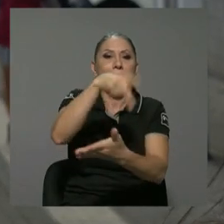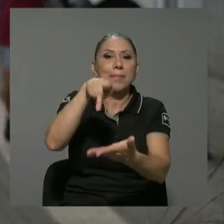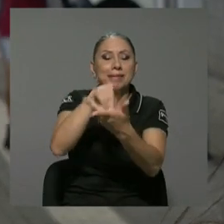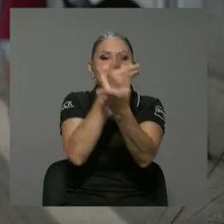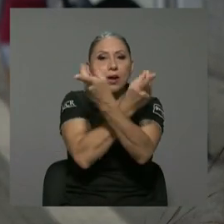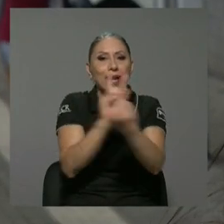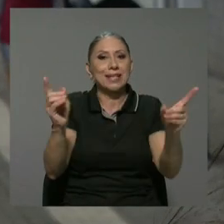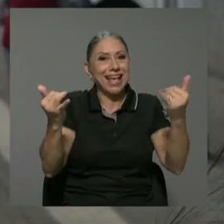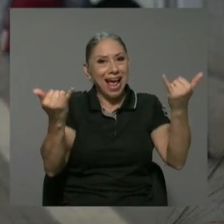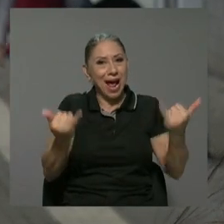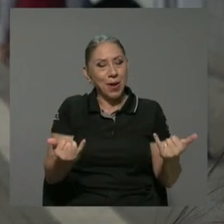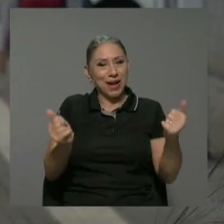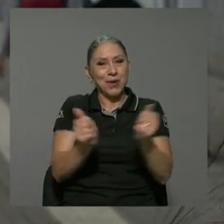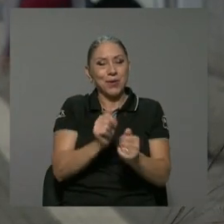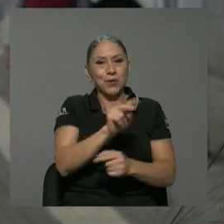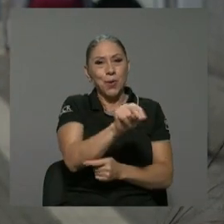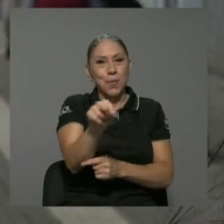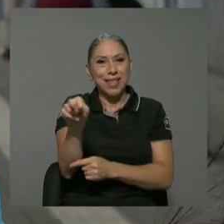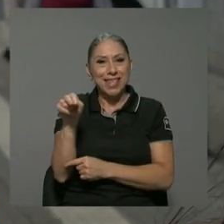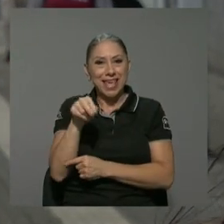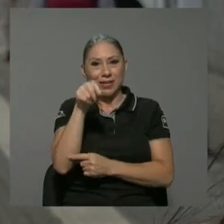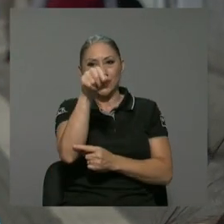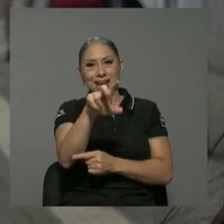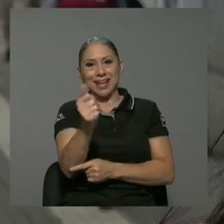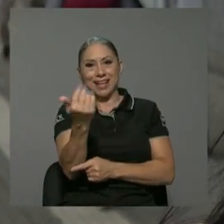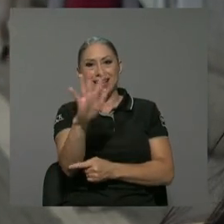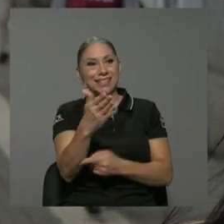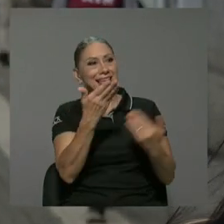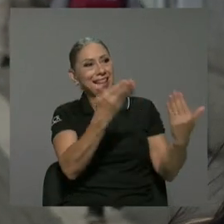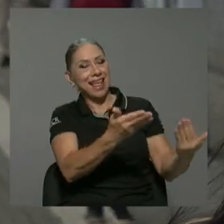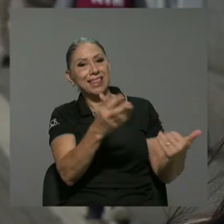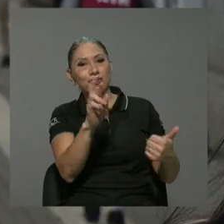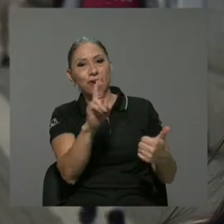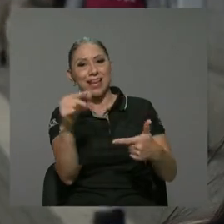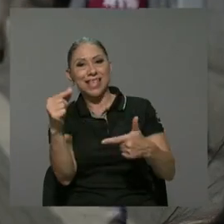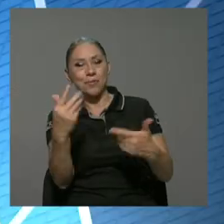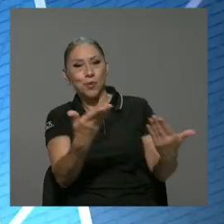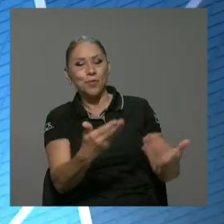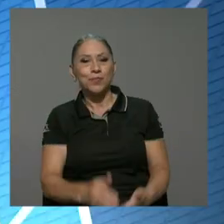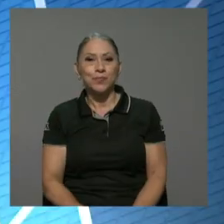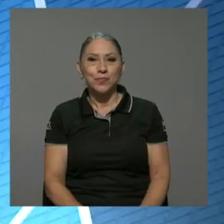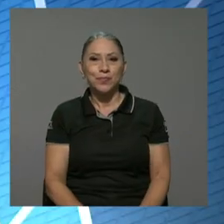momento con los compañeros en el estudio. Adelante, Ronald y Guillermo.